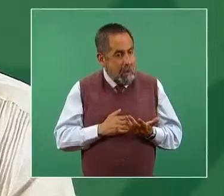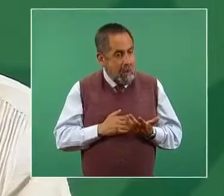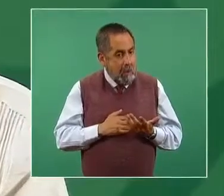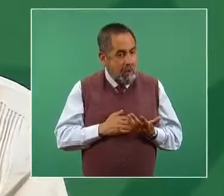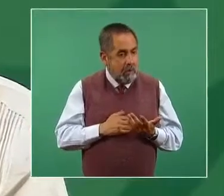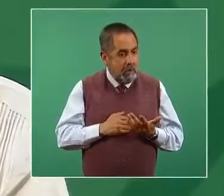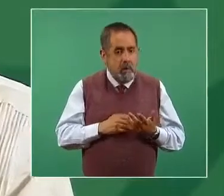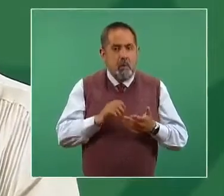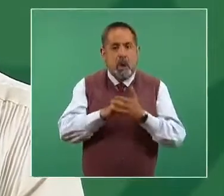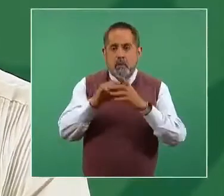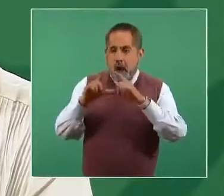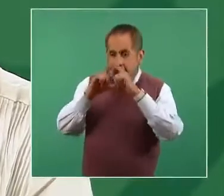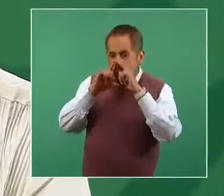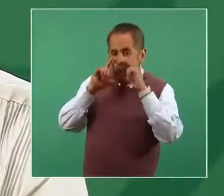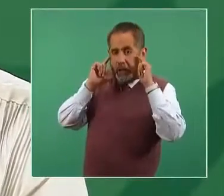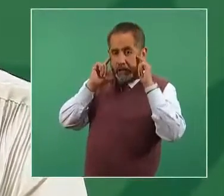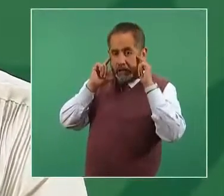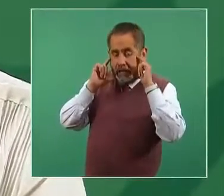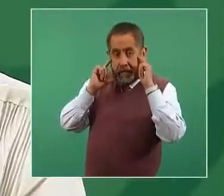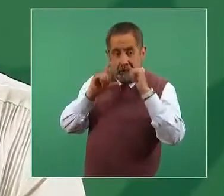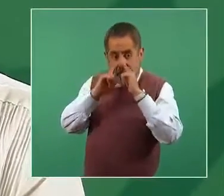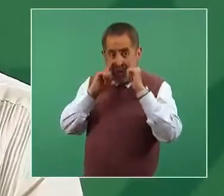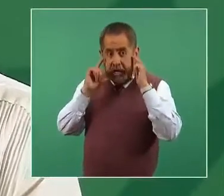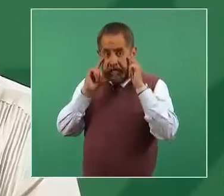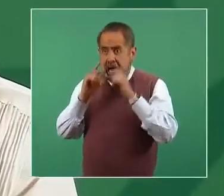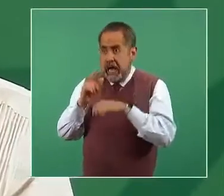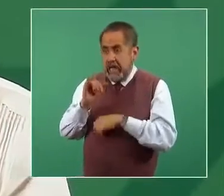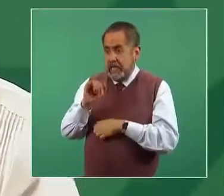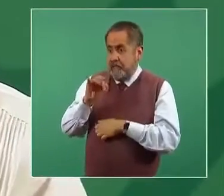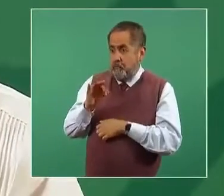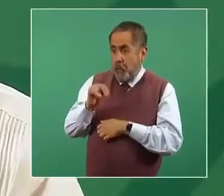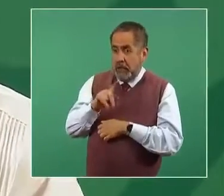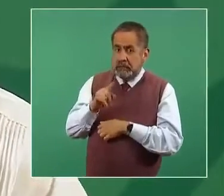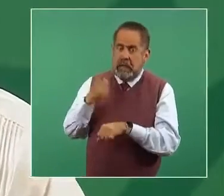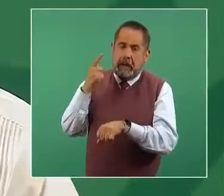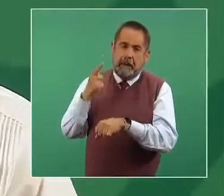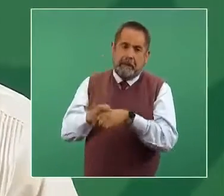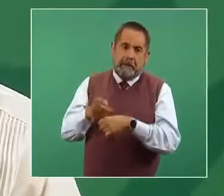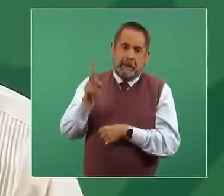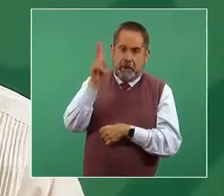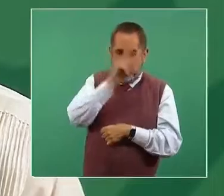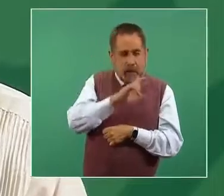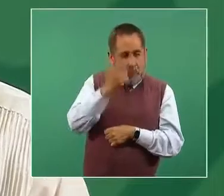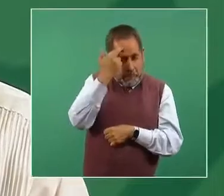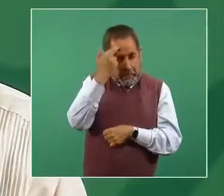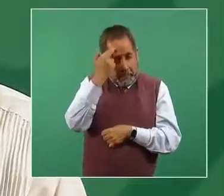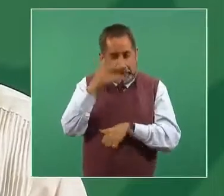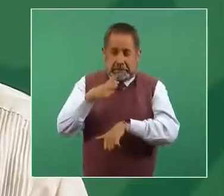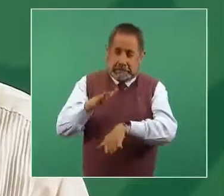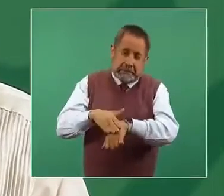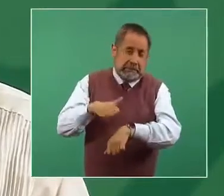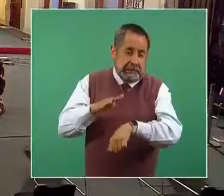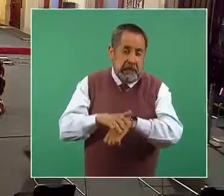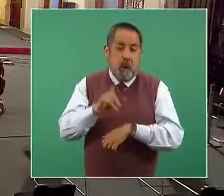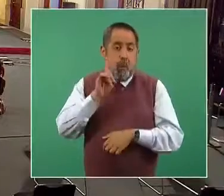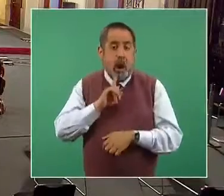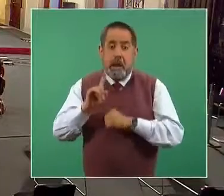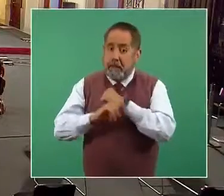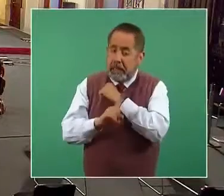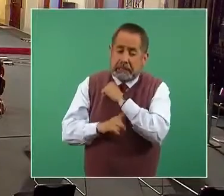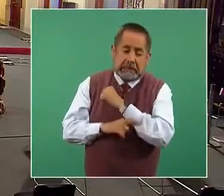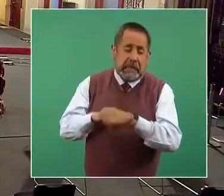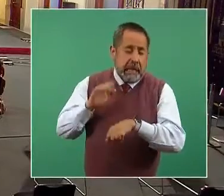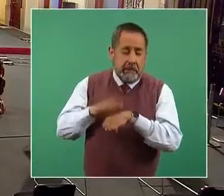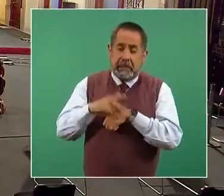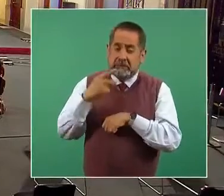produce la influenza. Recordarán que en México en particular fuimos casi obsesivos con mencionar a las mujeres